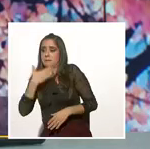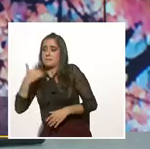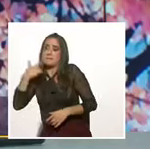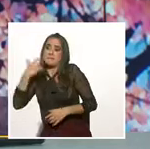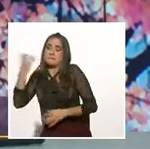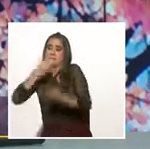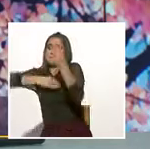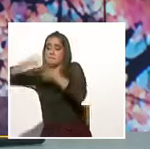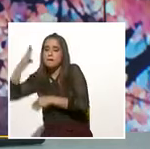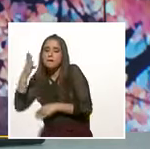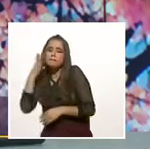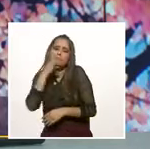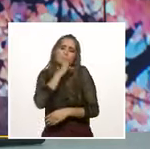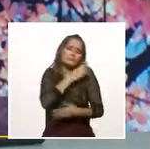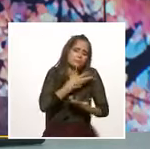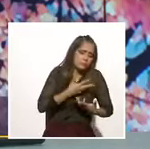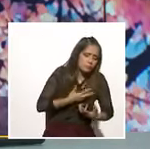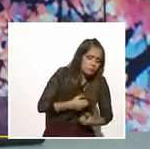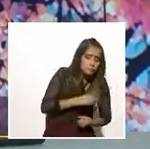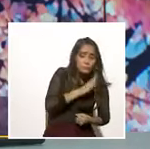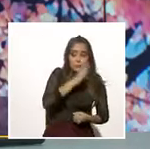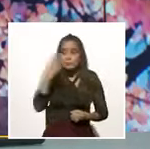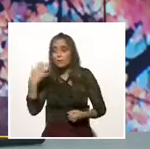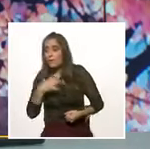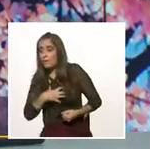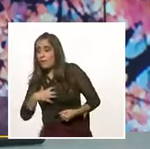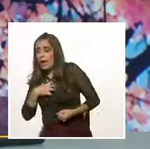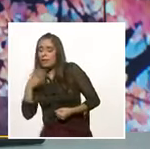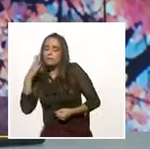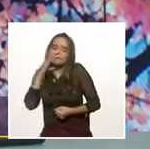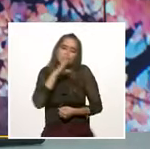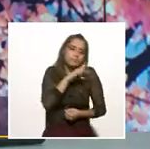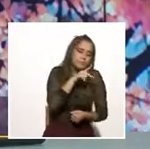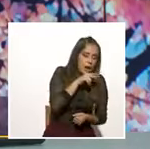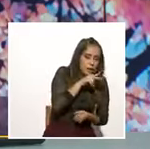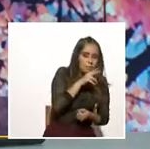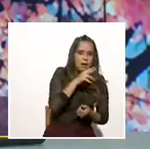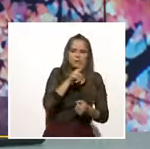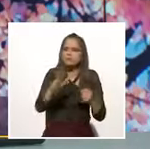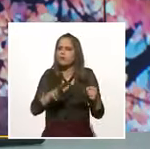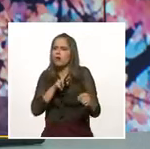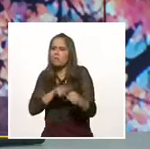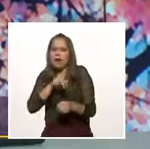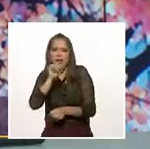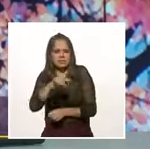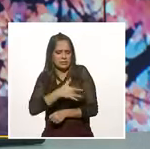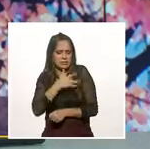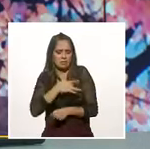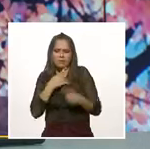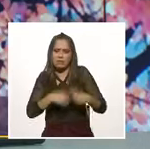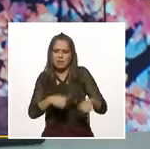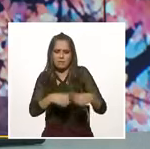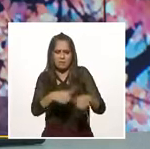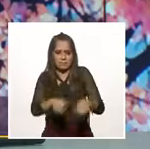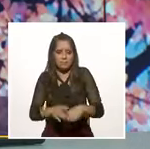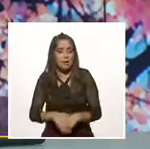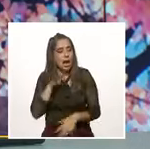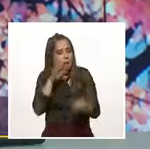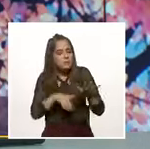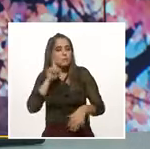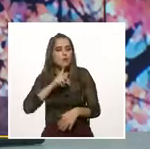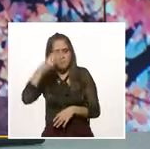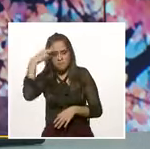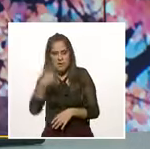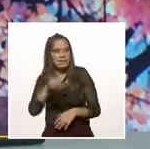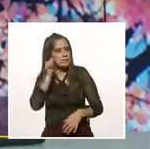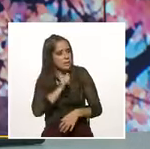épocas de crisis o en estos momentos como terremotos, en algún momento inundaciones, ahorita la pandemia, es lo que siempre saca el lado más fuerte de los